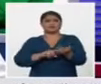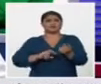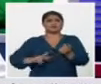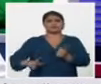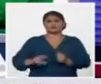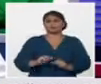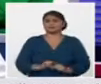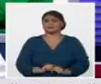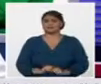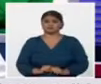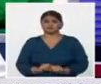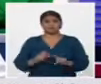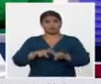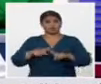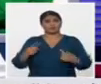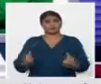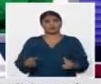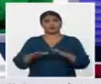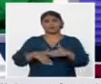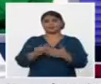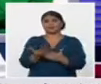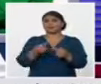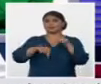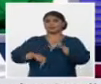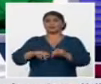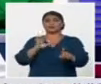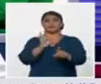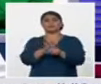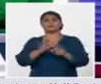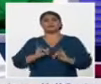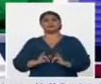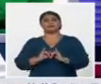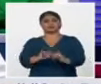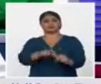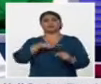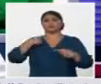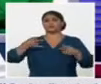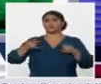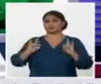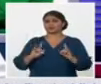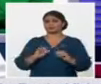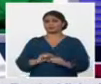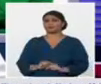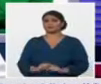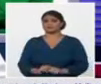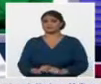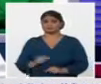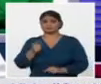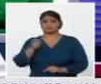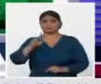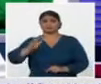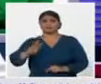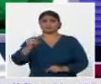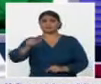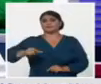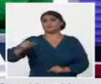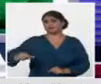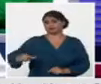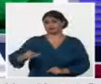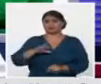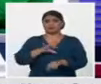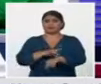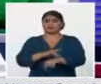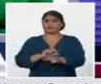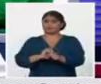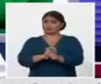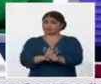lamentablemente tenemos que informar al inicio de la conferencia el fallecimiento de 13 personas en nuestro país con